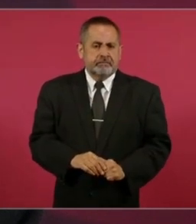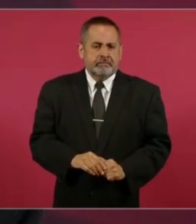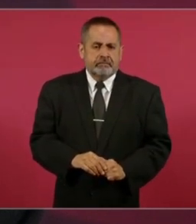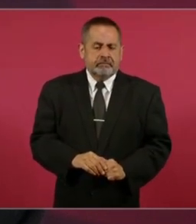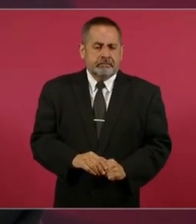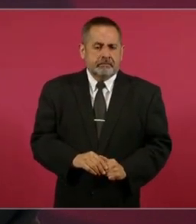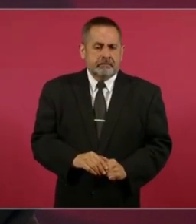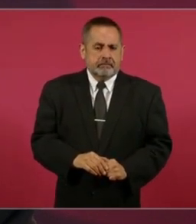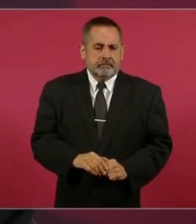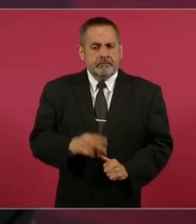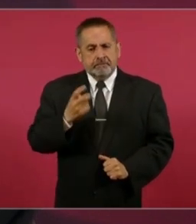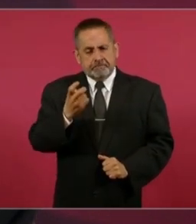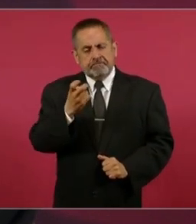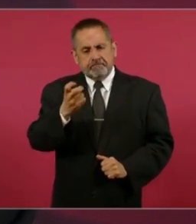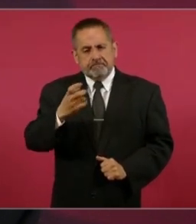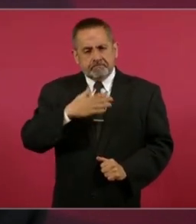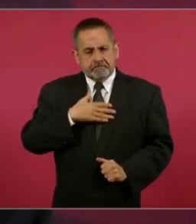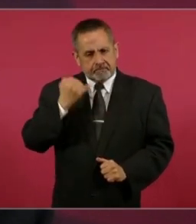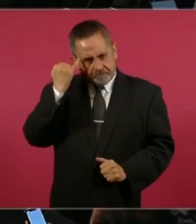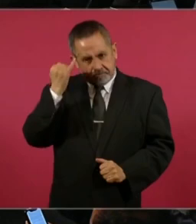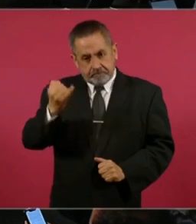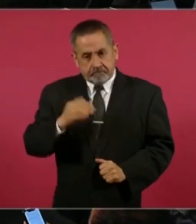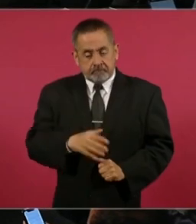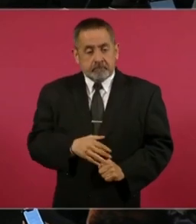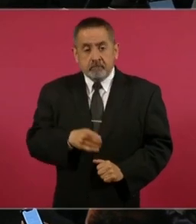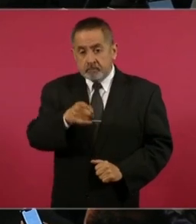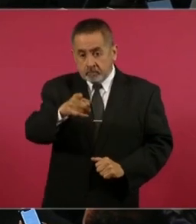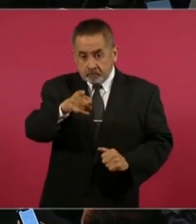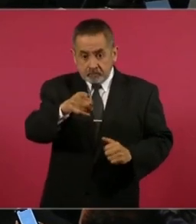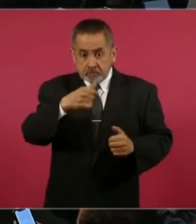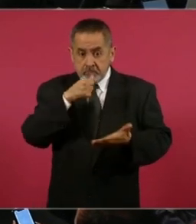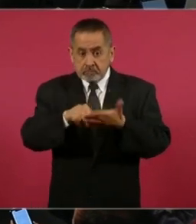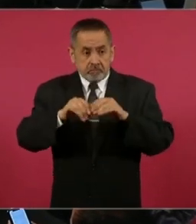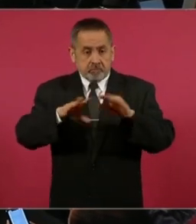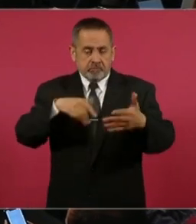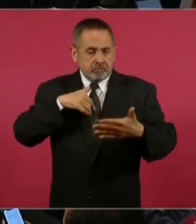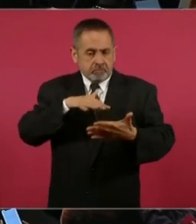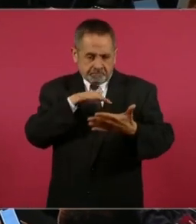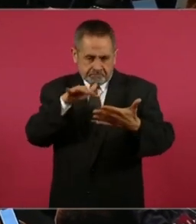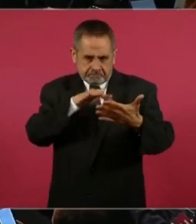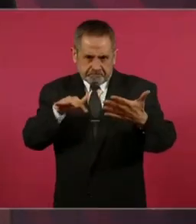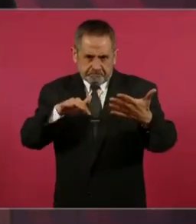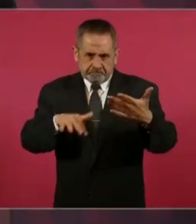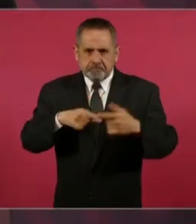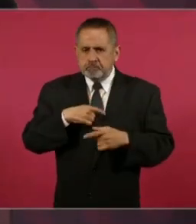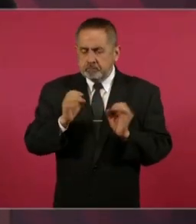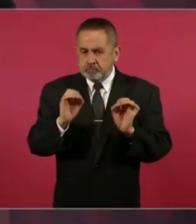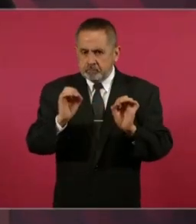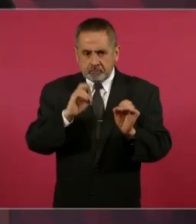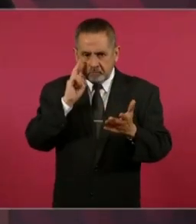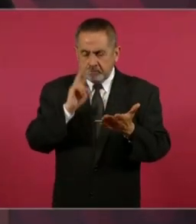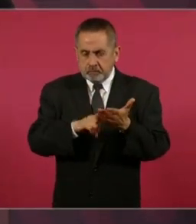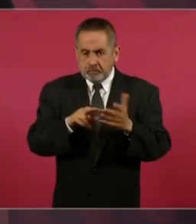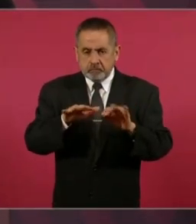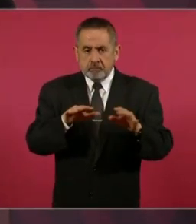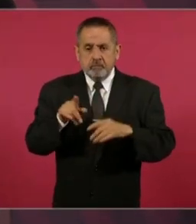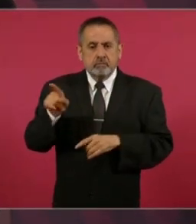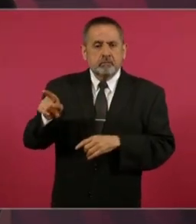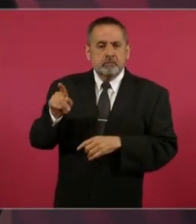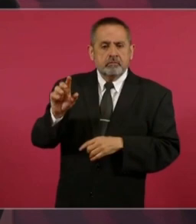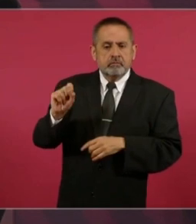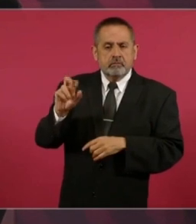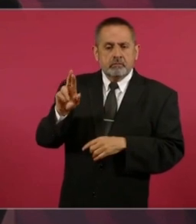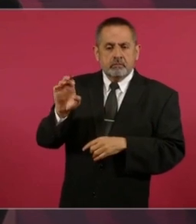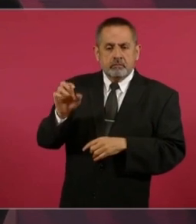demagogia esa es nuestra postura no he leído el comunicado de comunicación digo de la secretaría